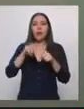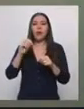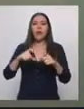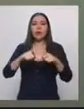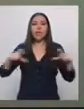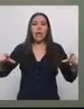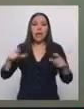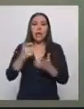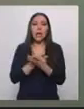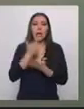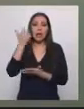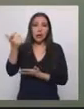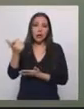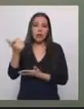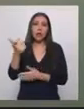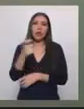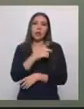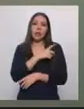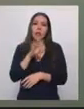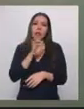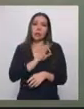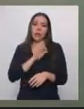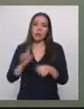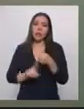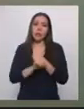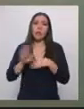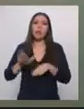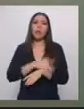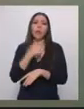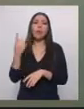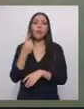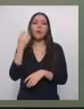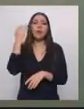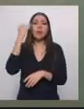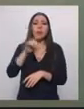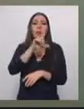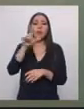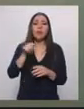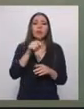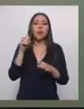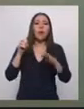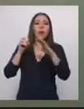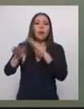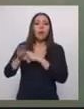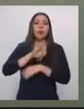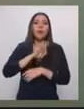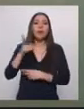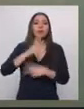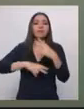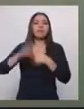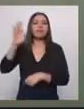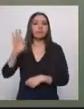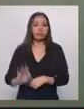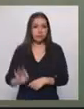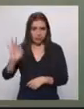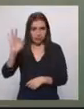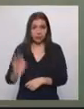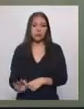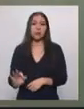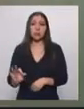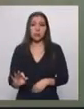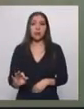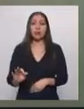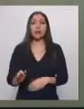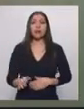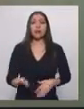puede afectar porque te va a cargar los intereses que corresponden al mes. Entonces también es importante que lo consideren, porque si son totaleros,